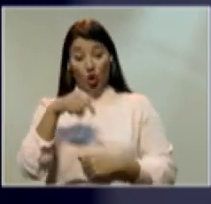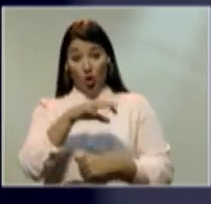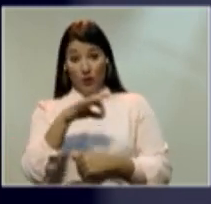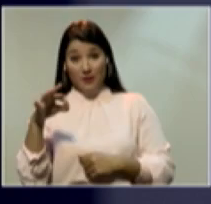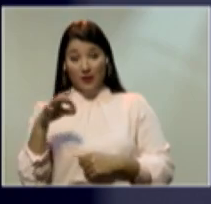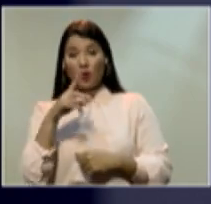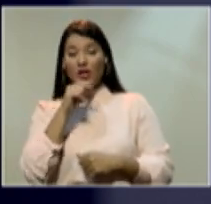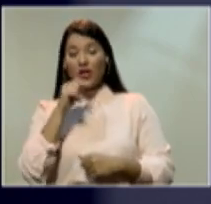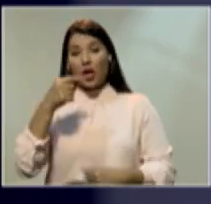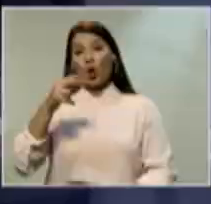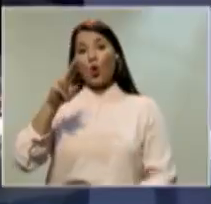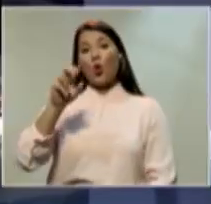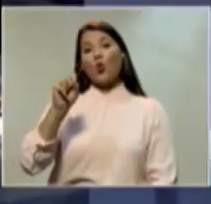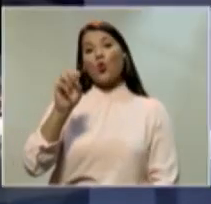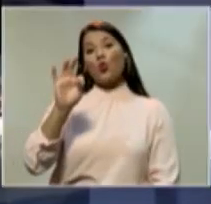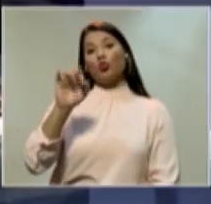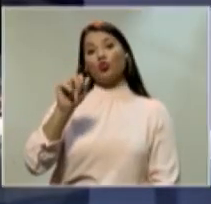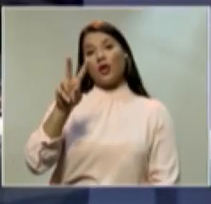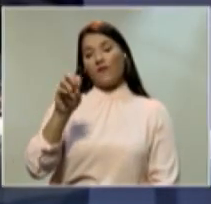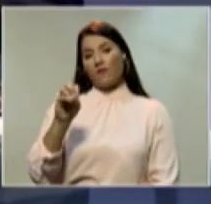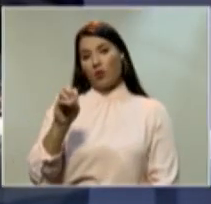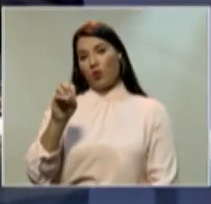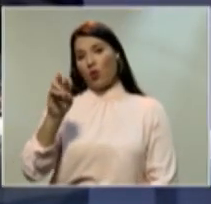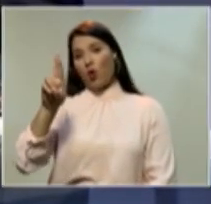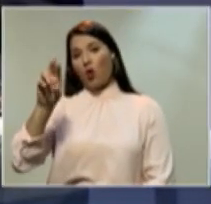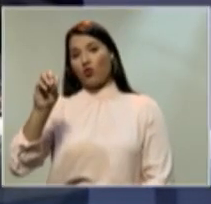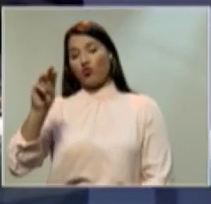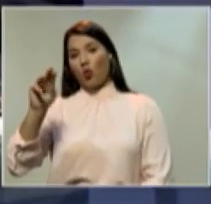acompaña Gustavo Román Jacobo,